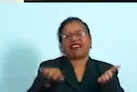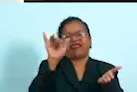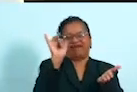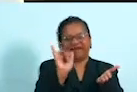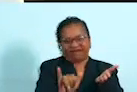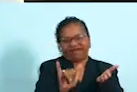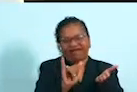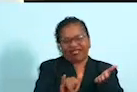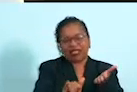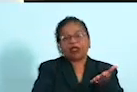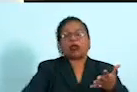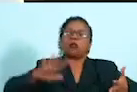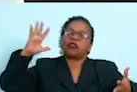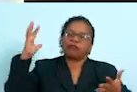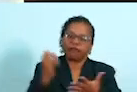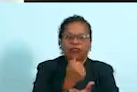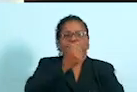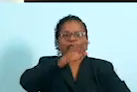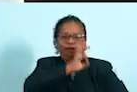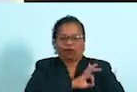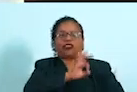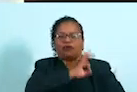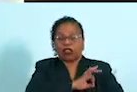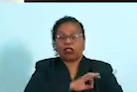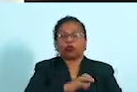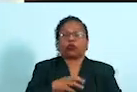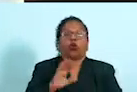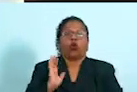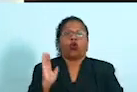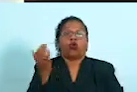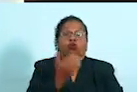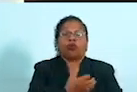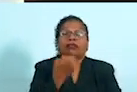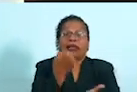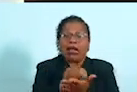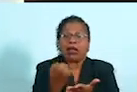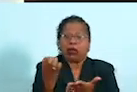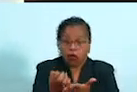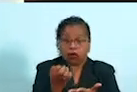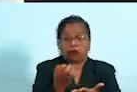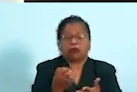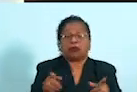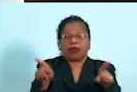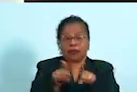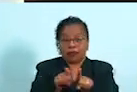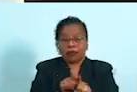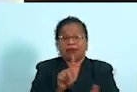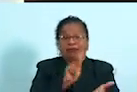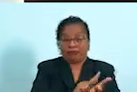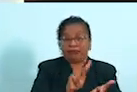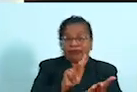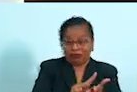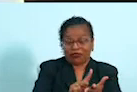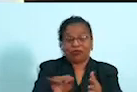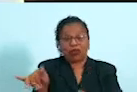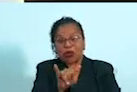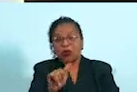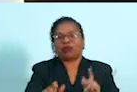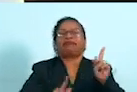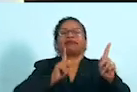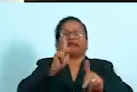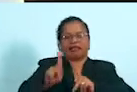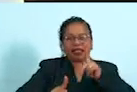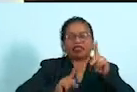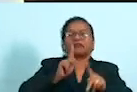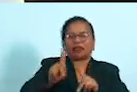Y estos acuerdos nos van a ayudar a beneficiar nuestra gente y nuestras economías.